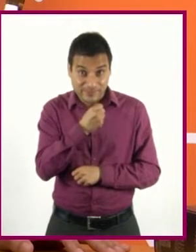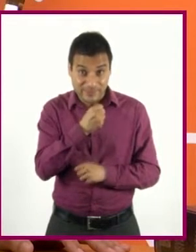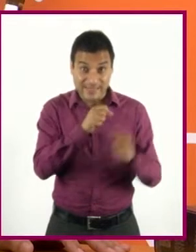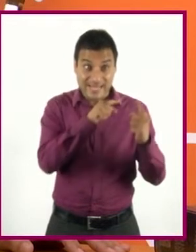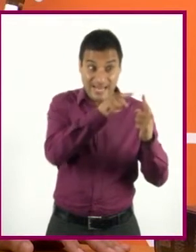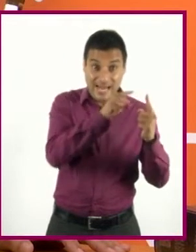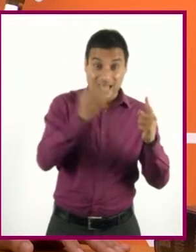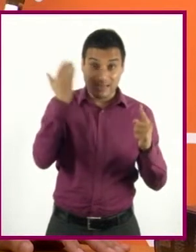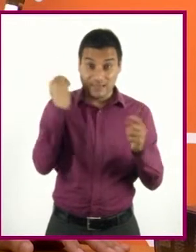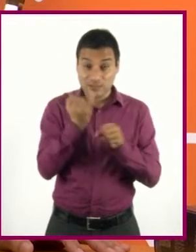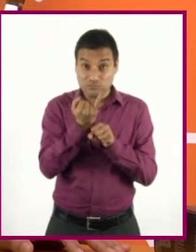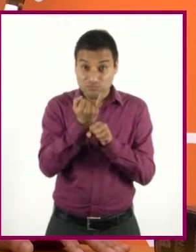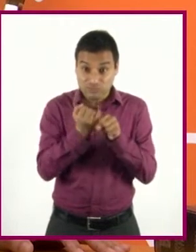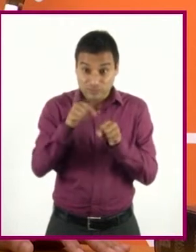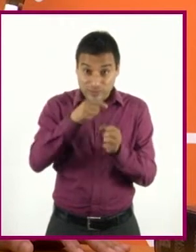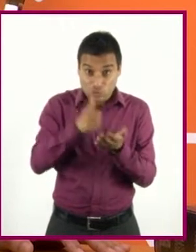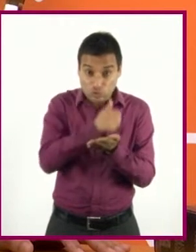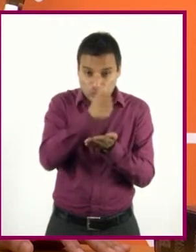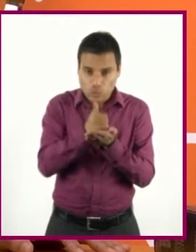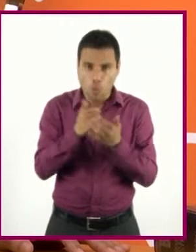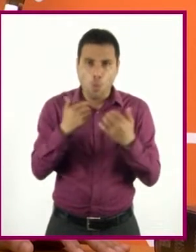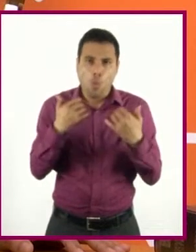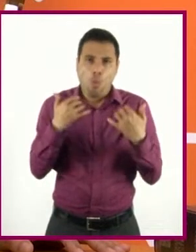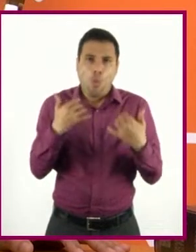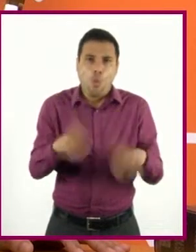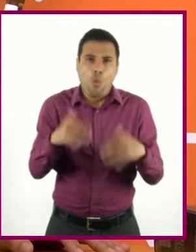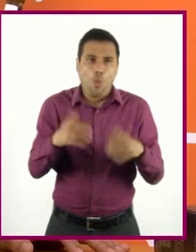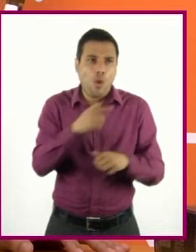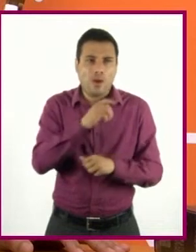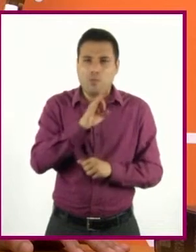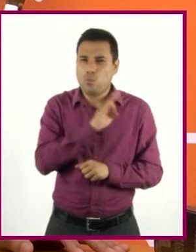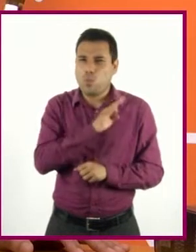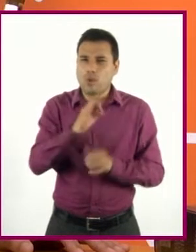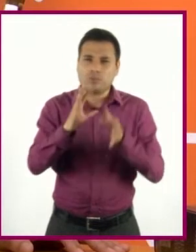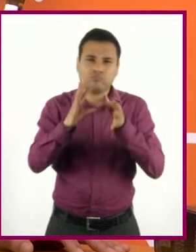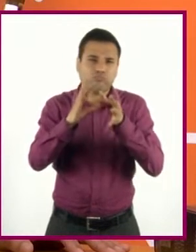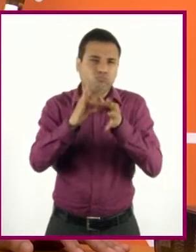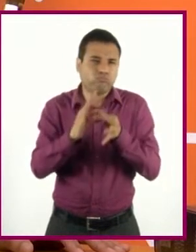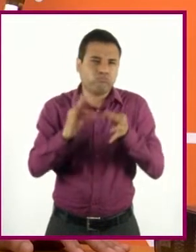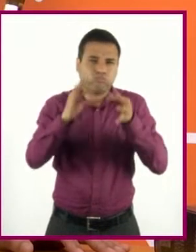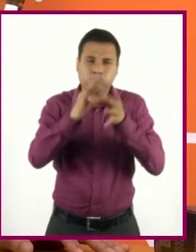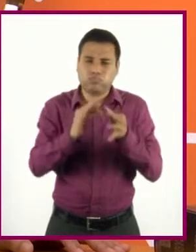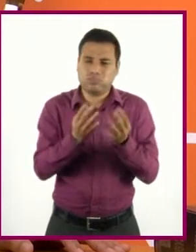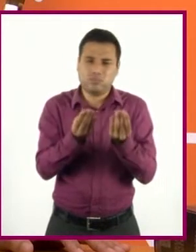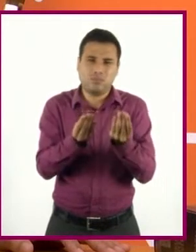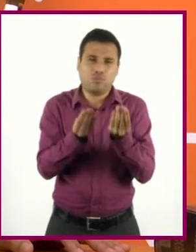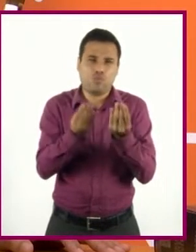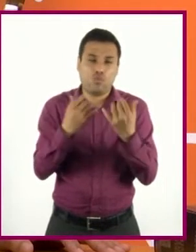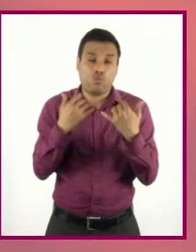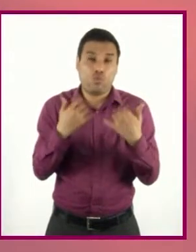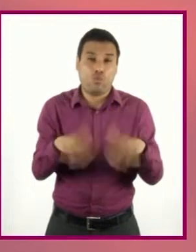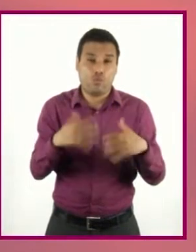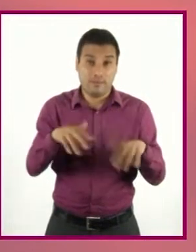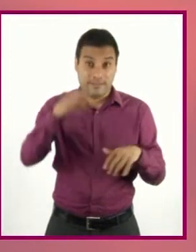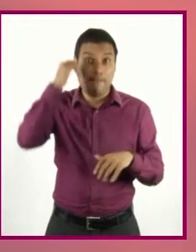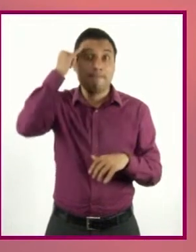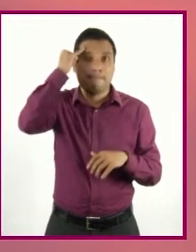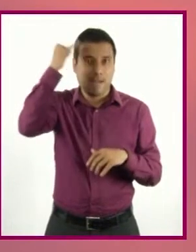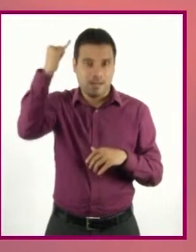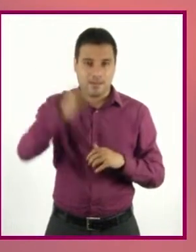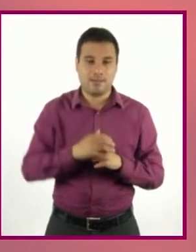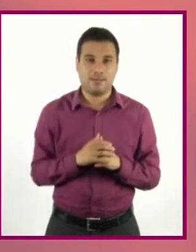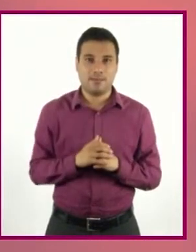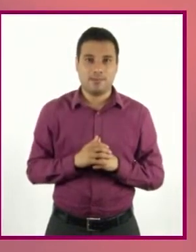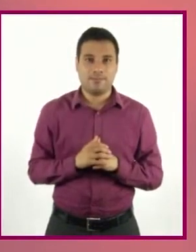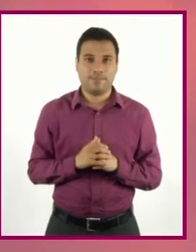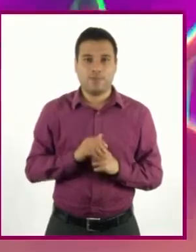el que viven, imagínense todo lo que podrían averiguar los alumnos de la maestra Raquel. Vamos